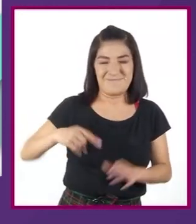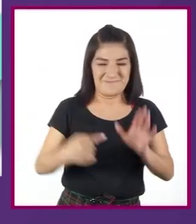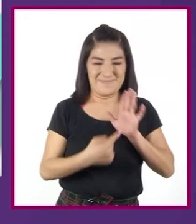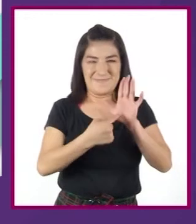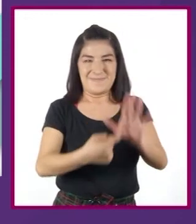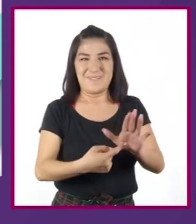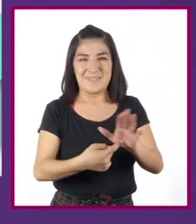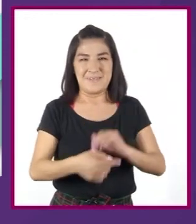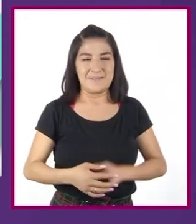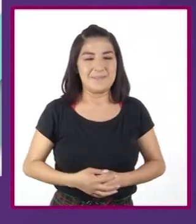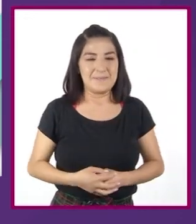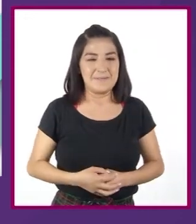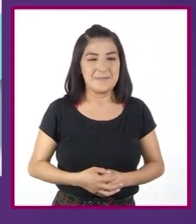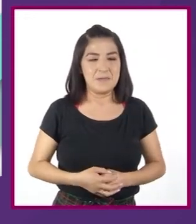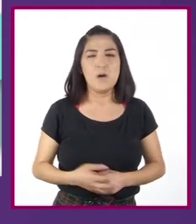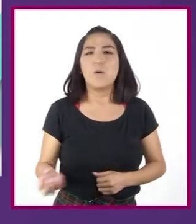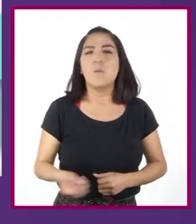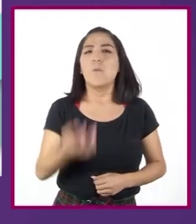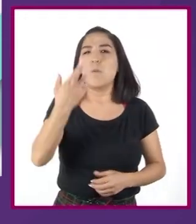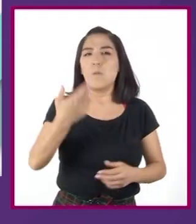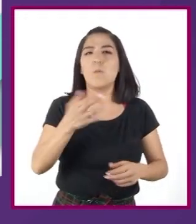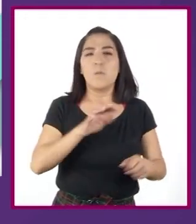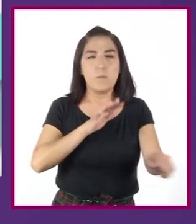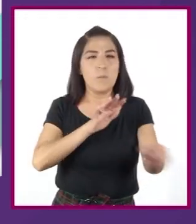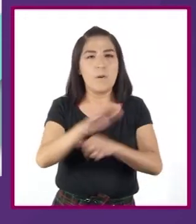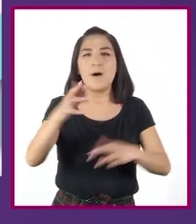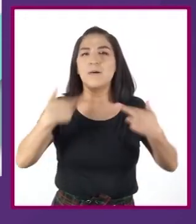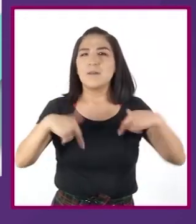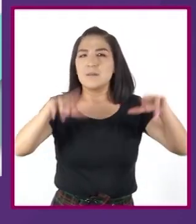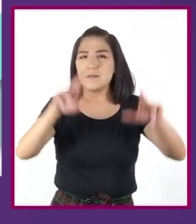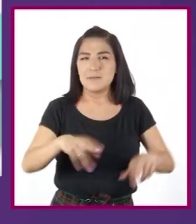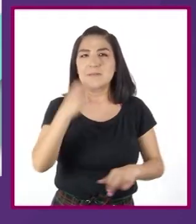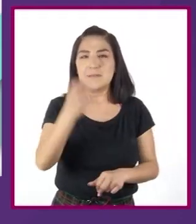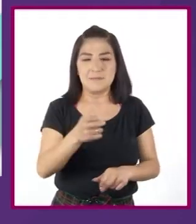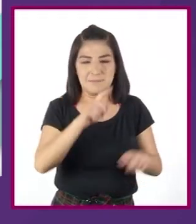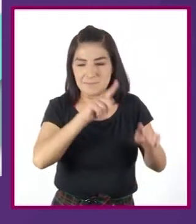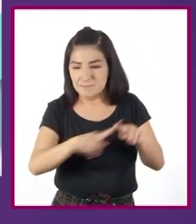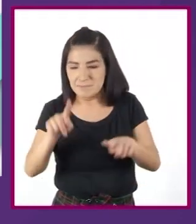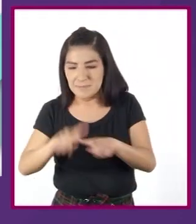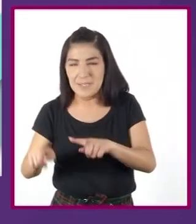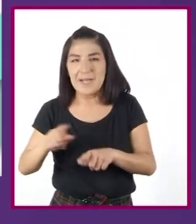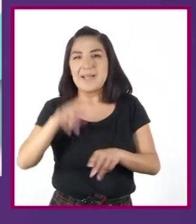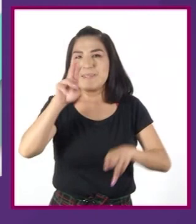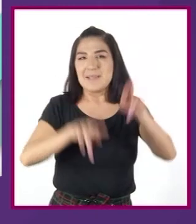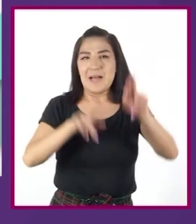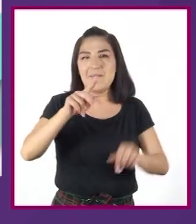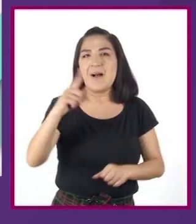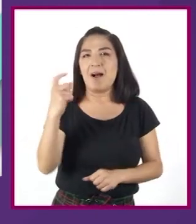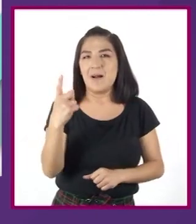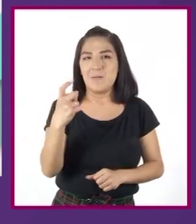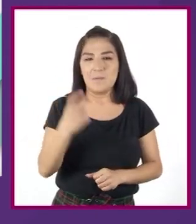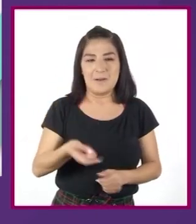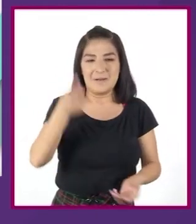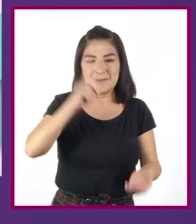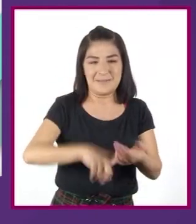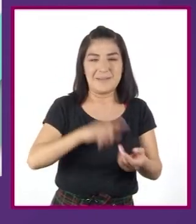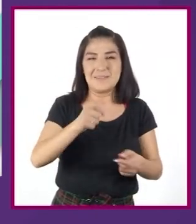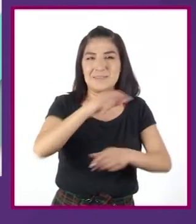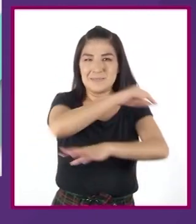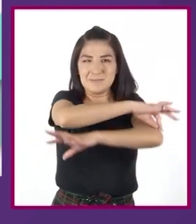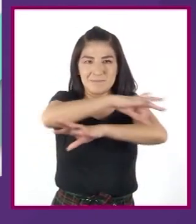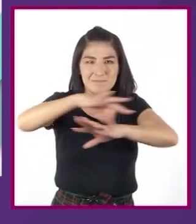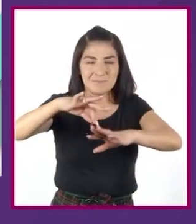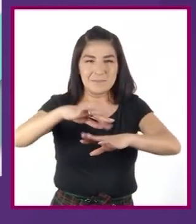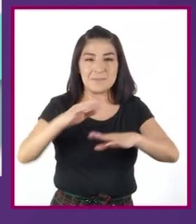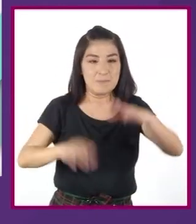inicio, ¿cuál representaría la manera en que va variando el nivel del agua en el recipiente mientras se